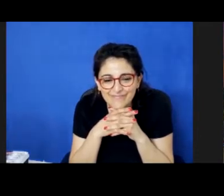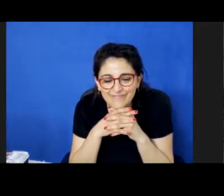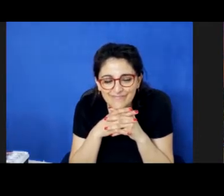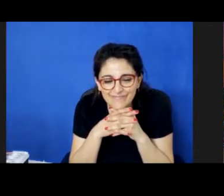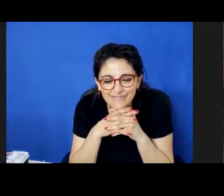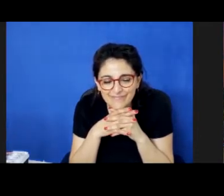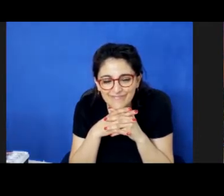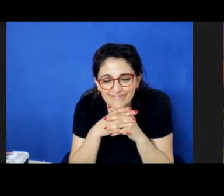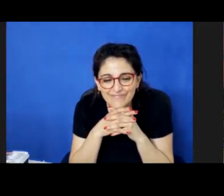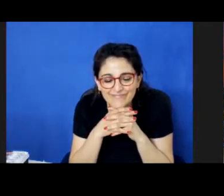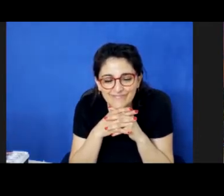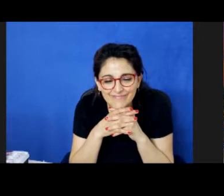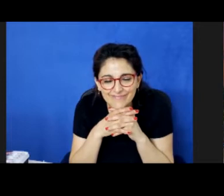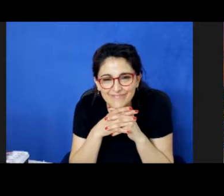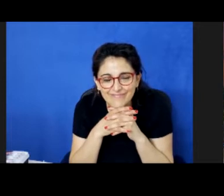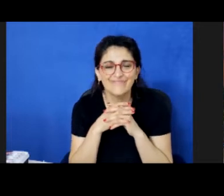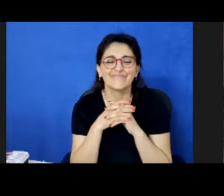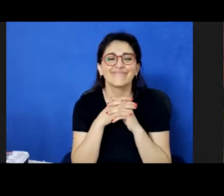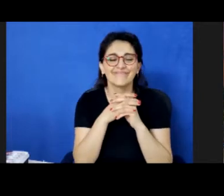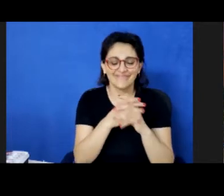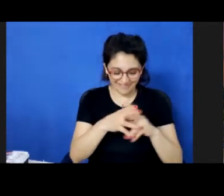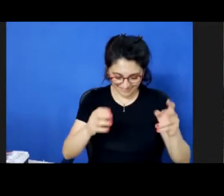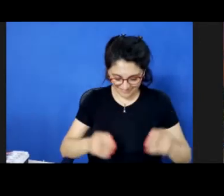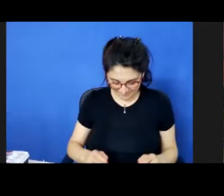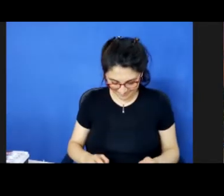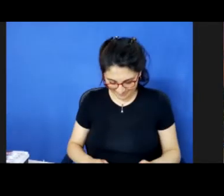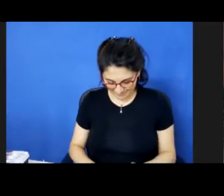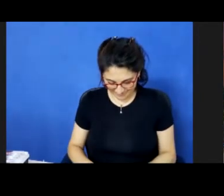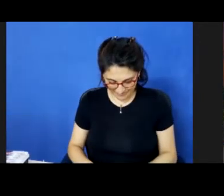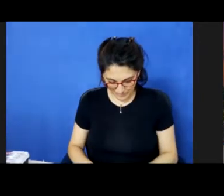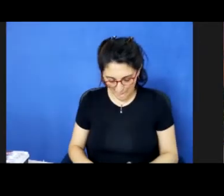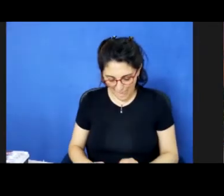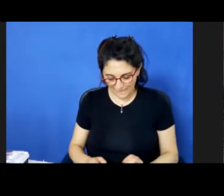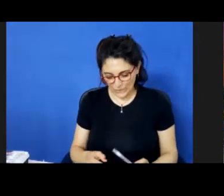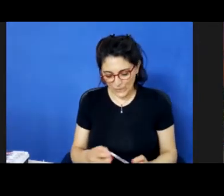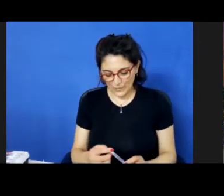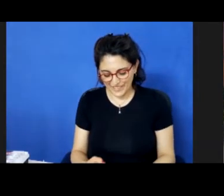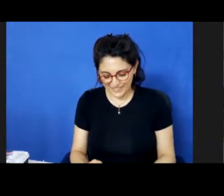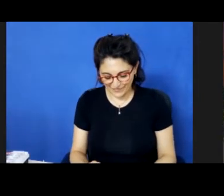que me divierto y me gusta conversar y escuchar y aprender.